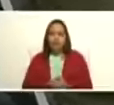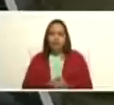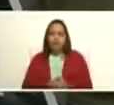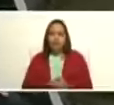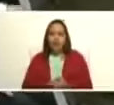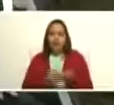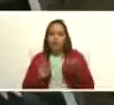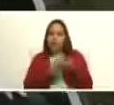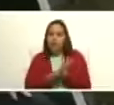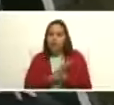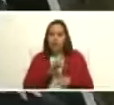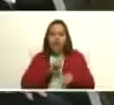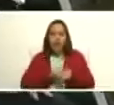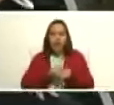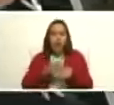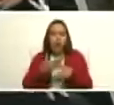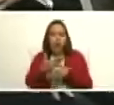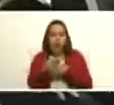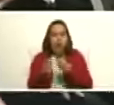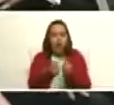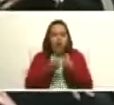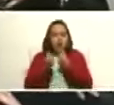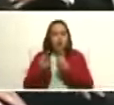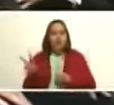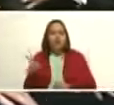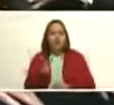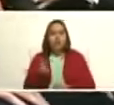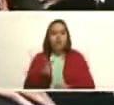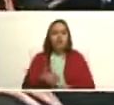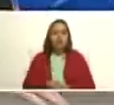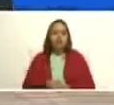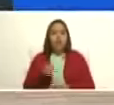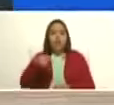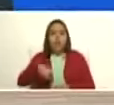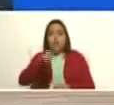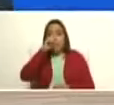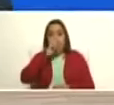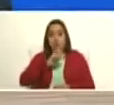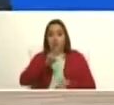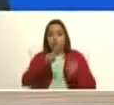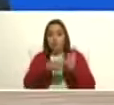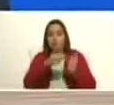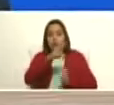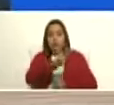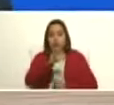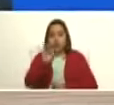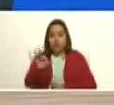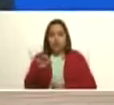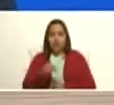la trayectoria económica de Venezuela este año 2023.